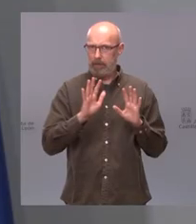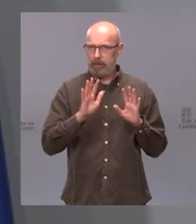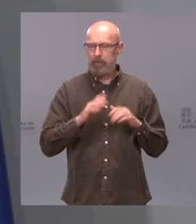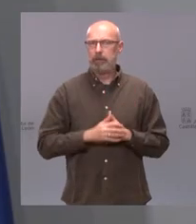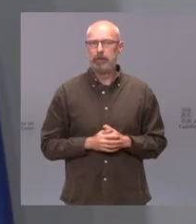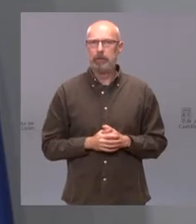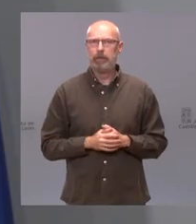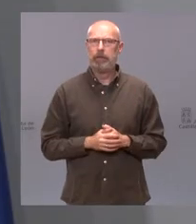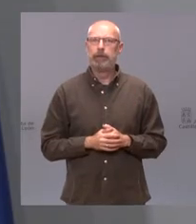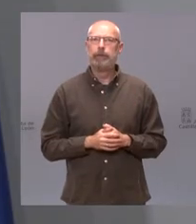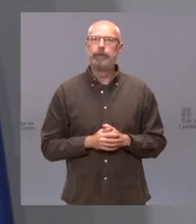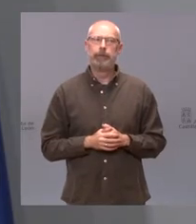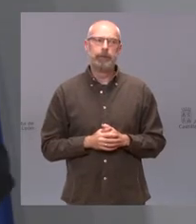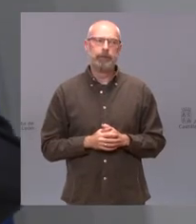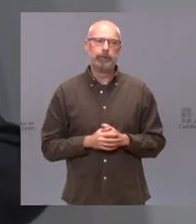2.